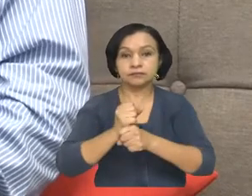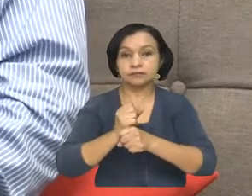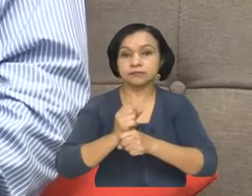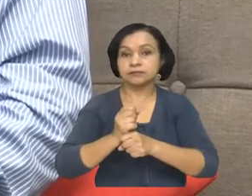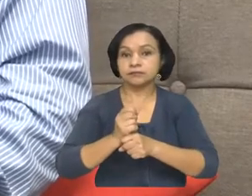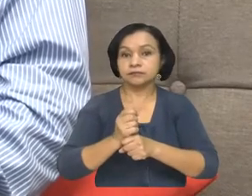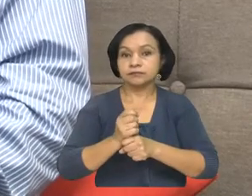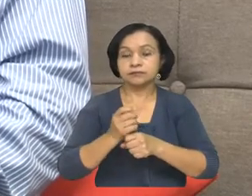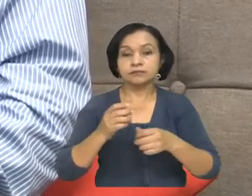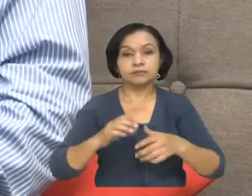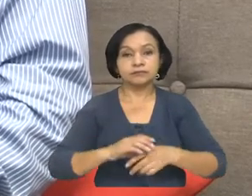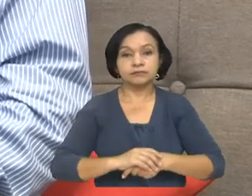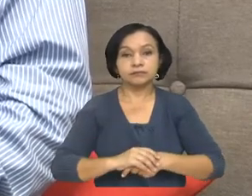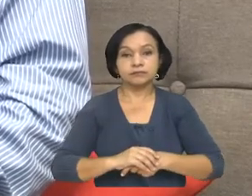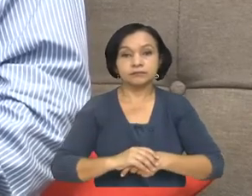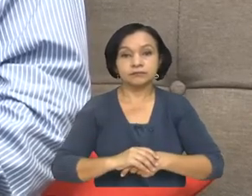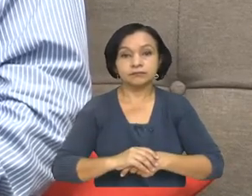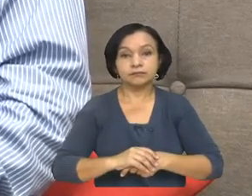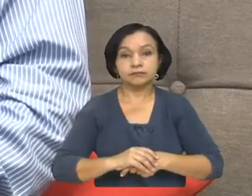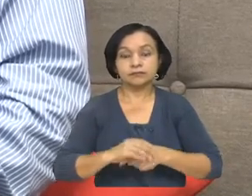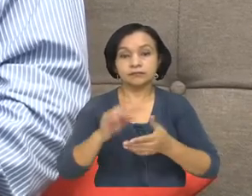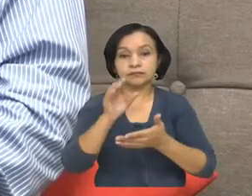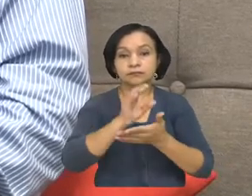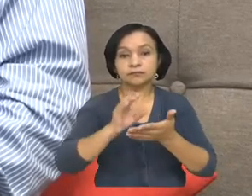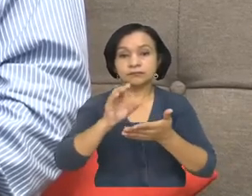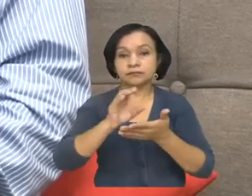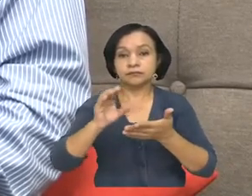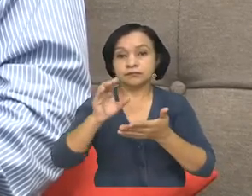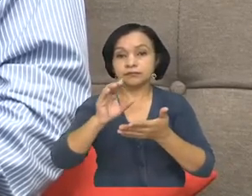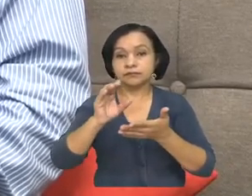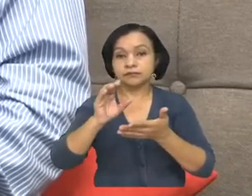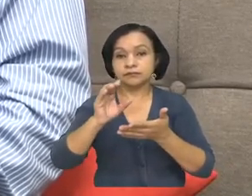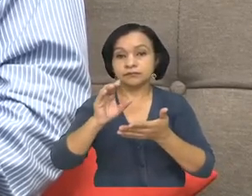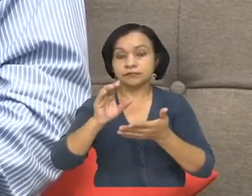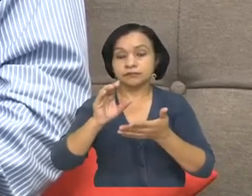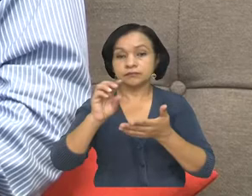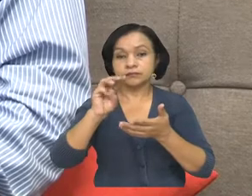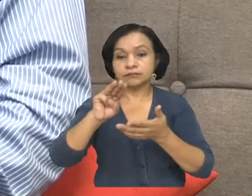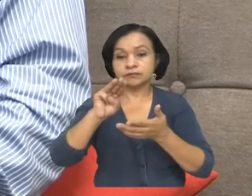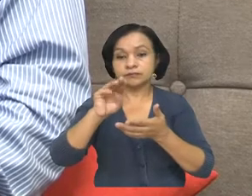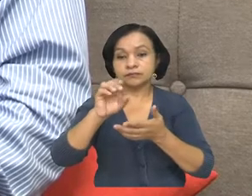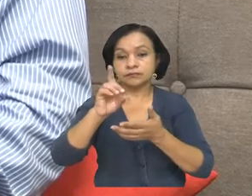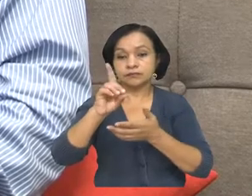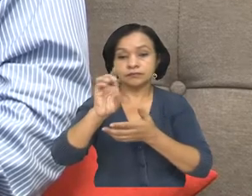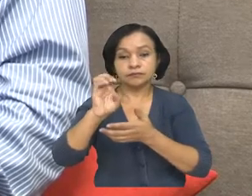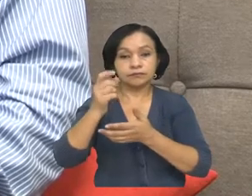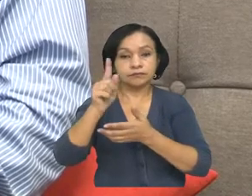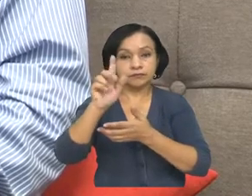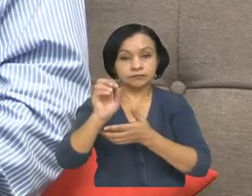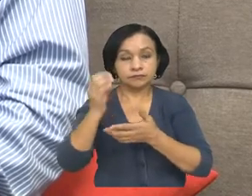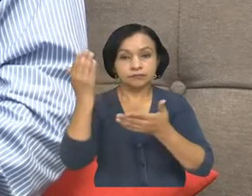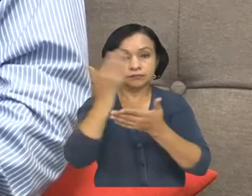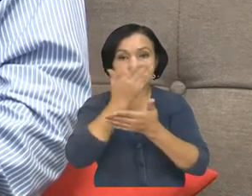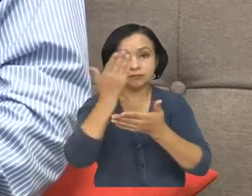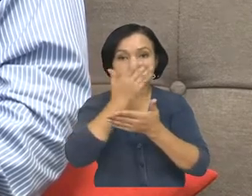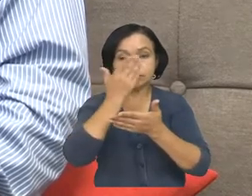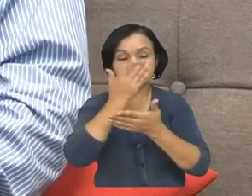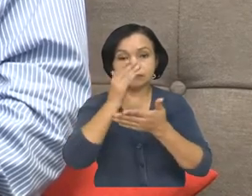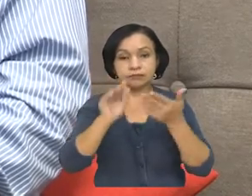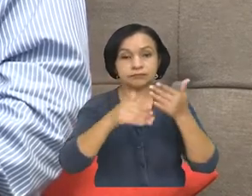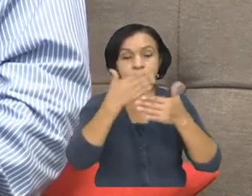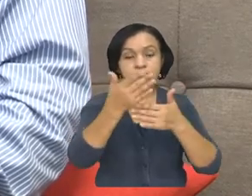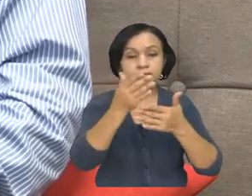ya en los colegios, en el Modesto Armijo, donde yo estudiaba parte de la secundaria, y después en el Colegio Carlos